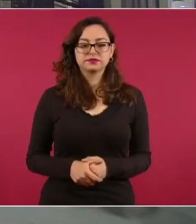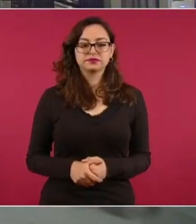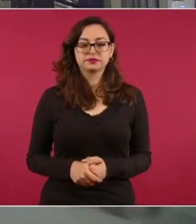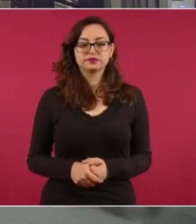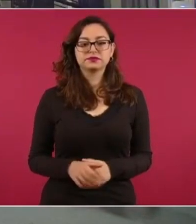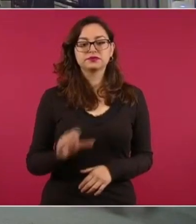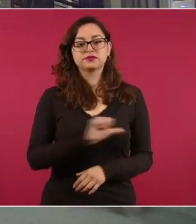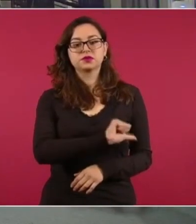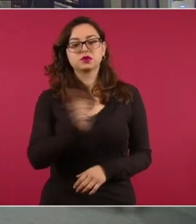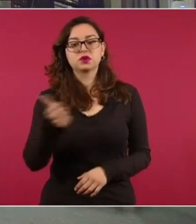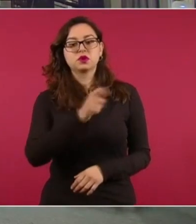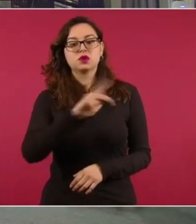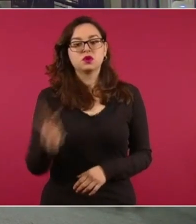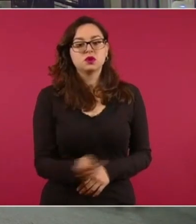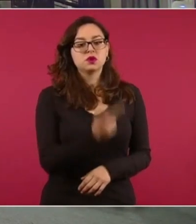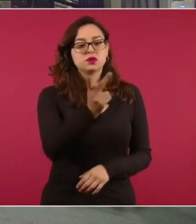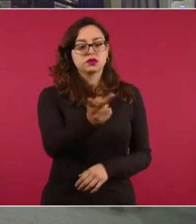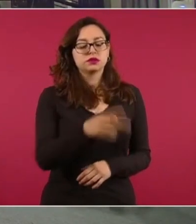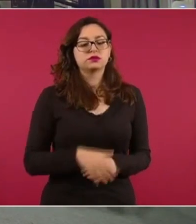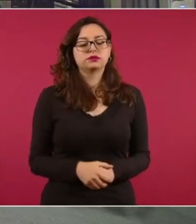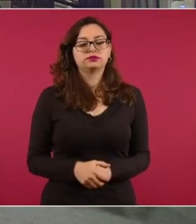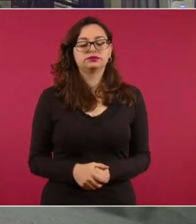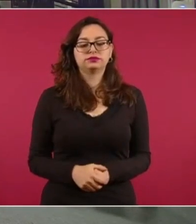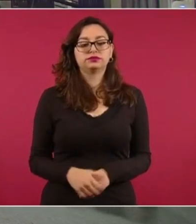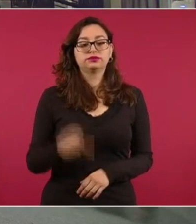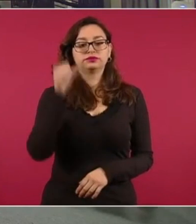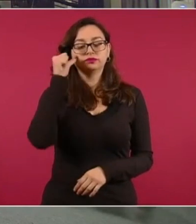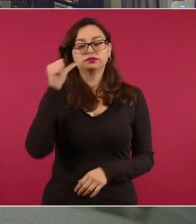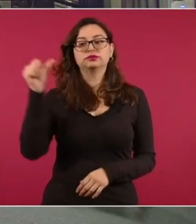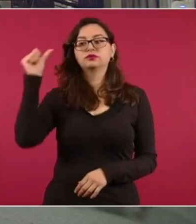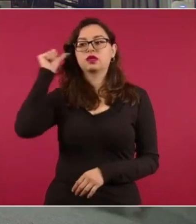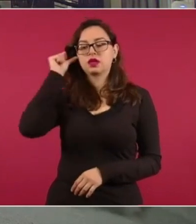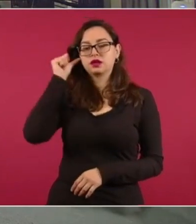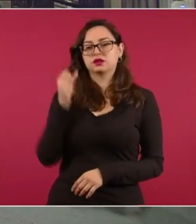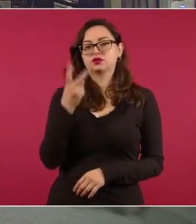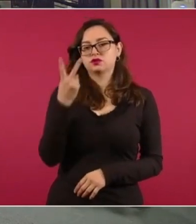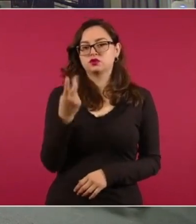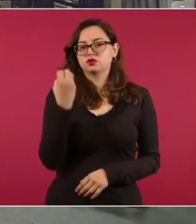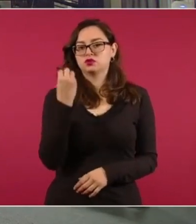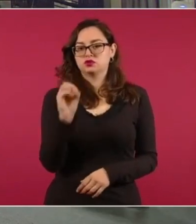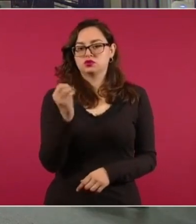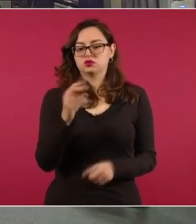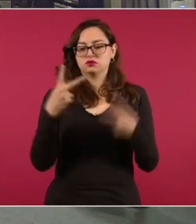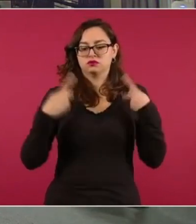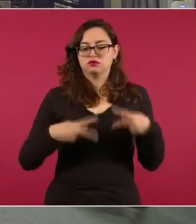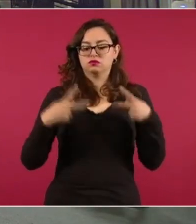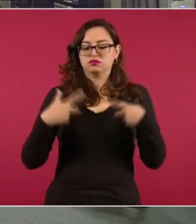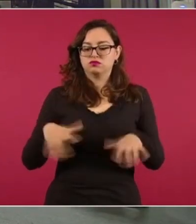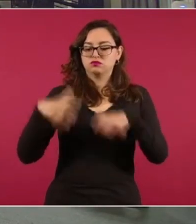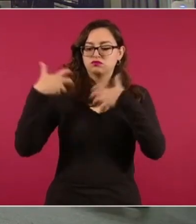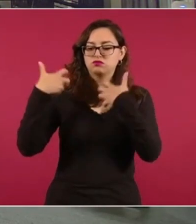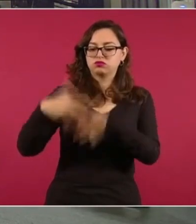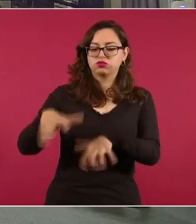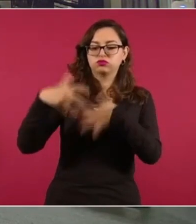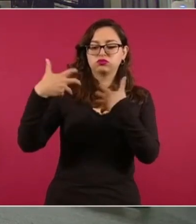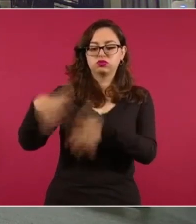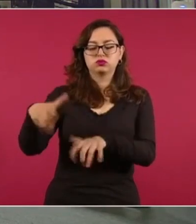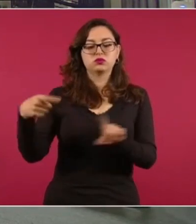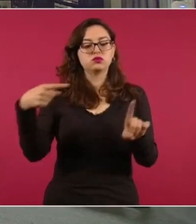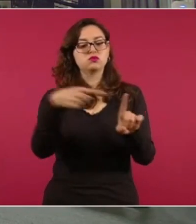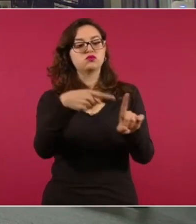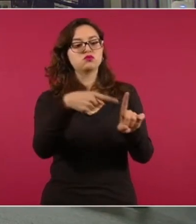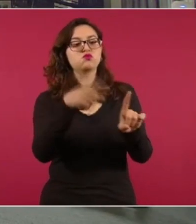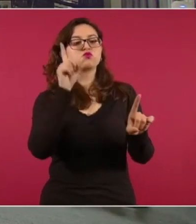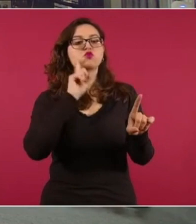Bueno, en otra pregunta, presidente, ayer en medio de la manifestación por el 2 de octubre, a Denise Dresser algunos estudiantes le